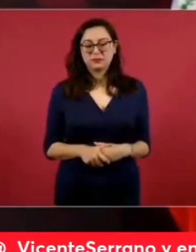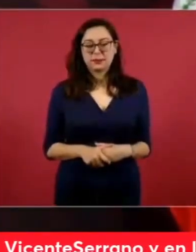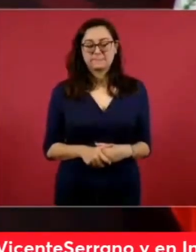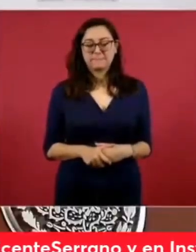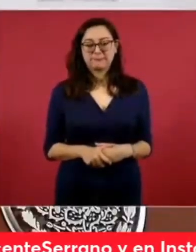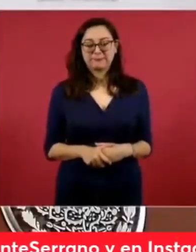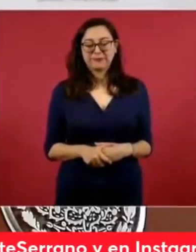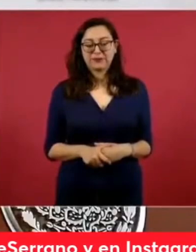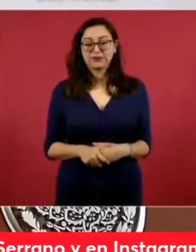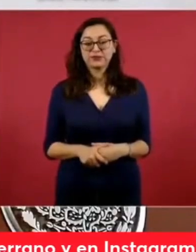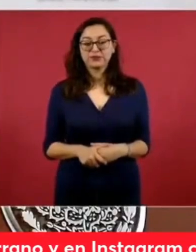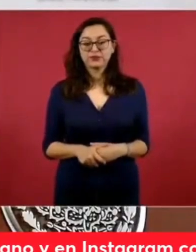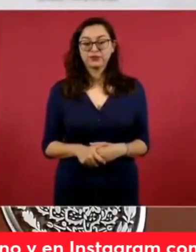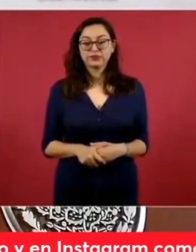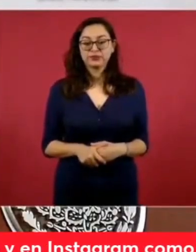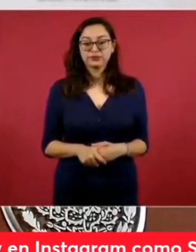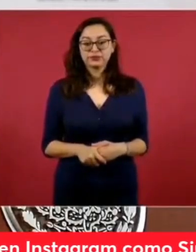reivindicarse